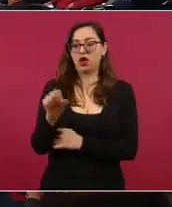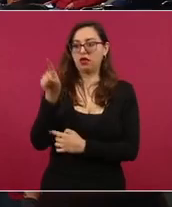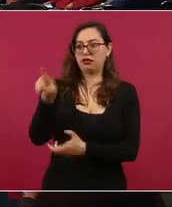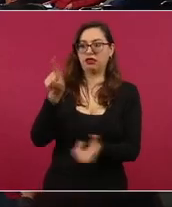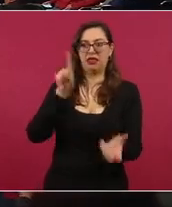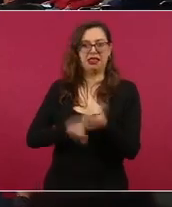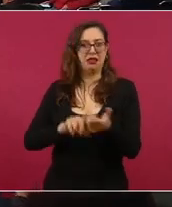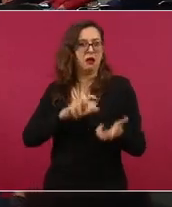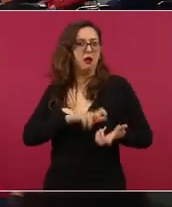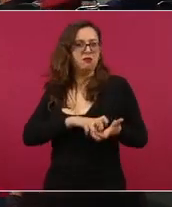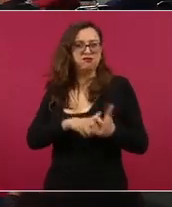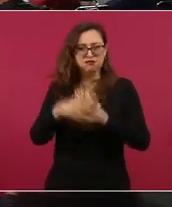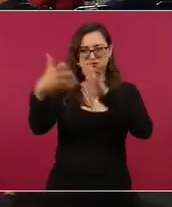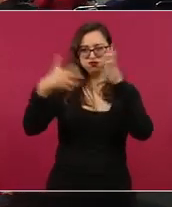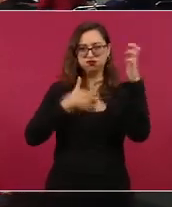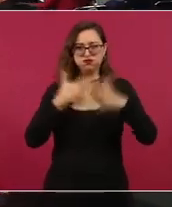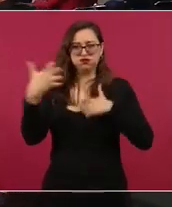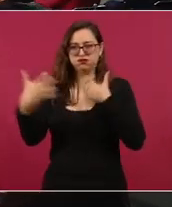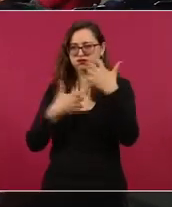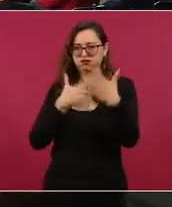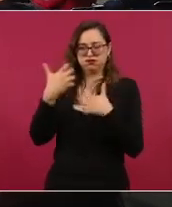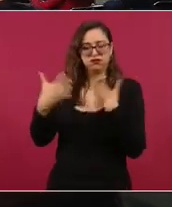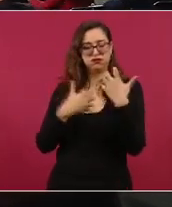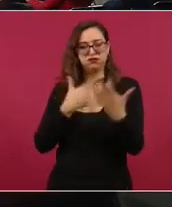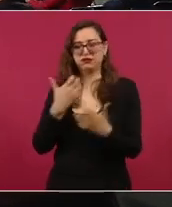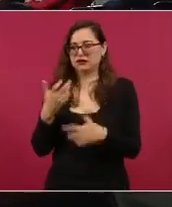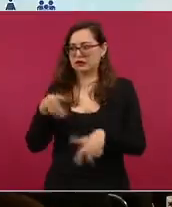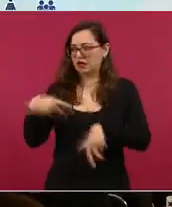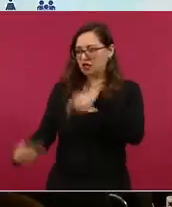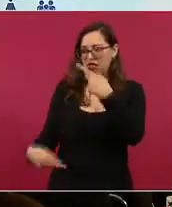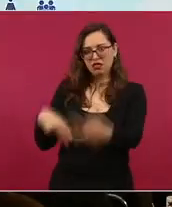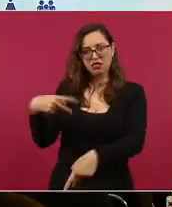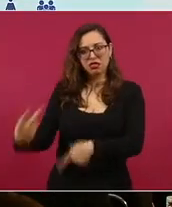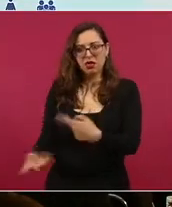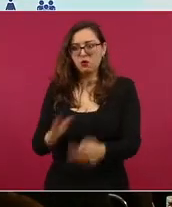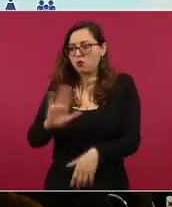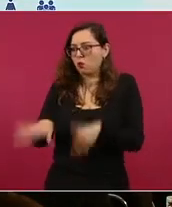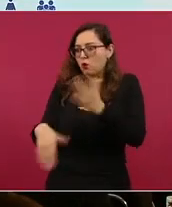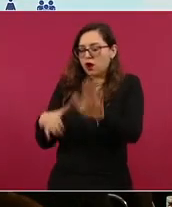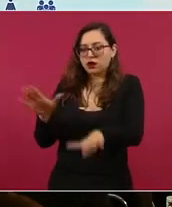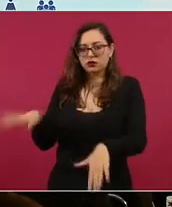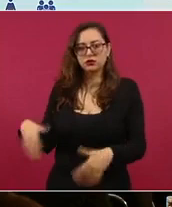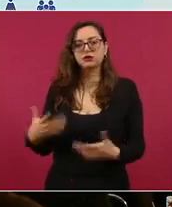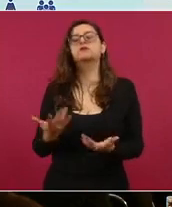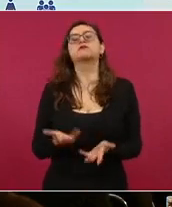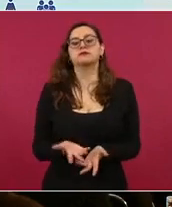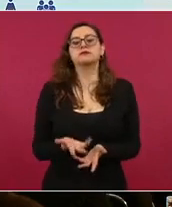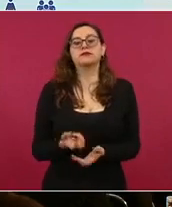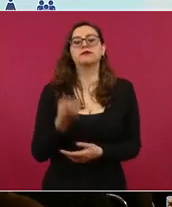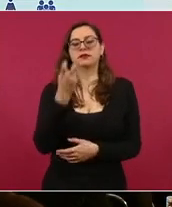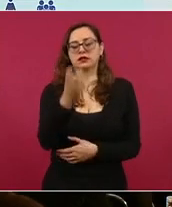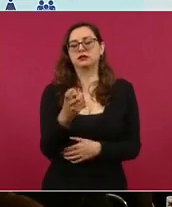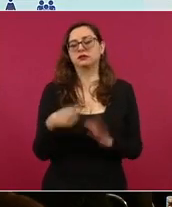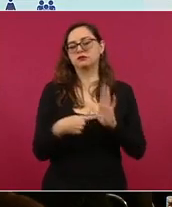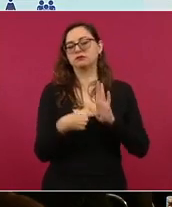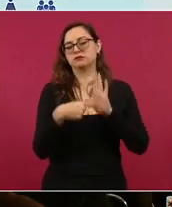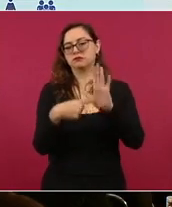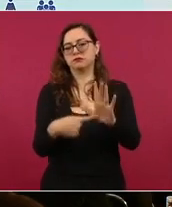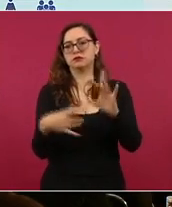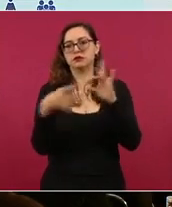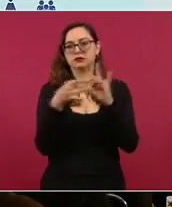en marzo pasado, y también a partir de lo que aquí expuso el compañero